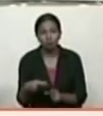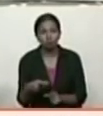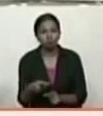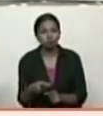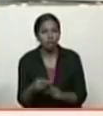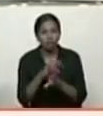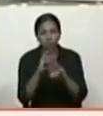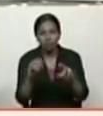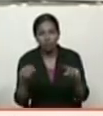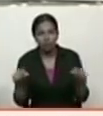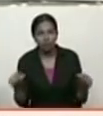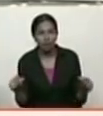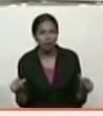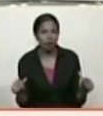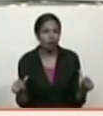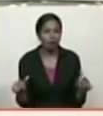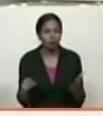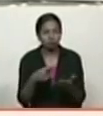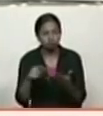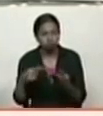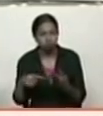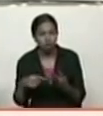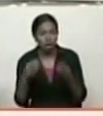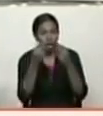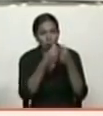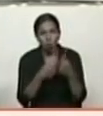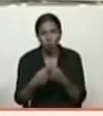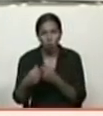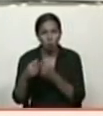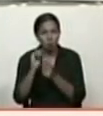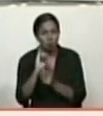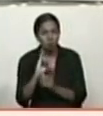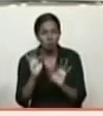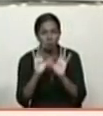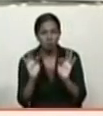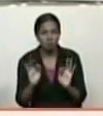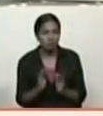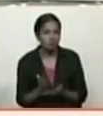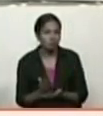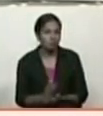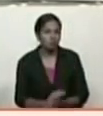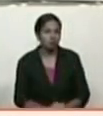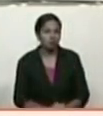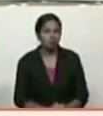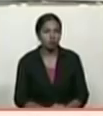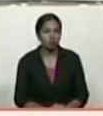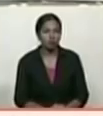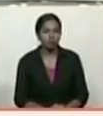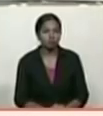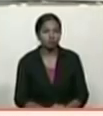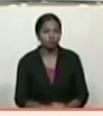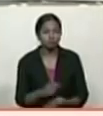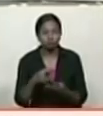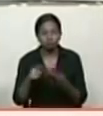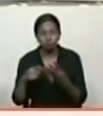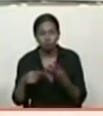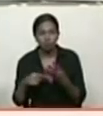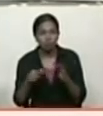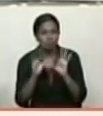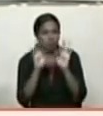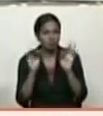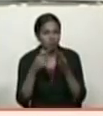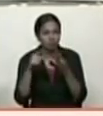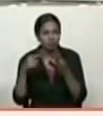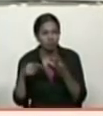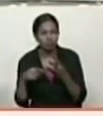climáticas, de nuestras tierras, económicas, geográficas, geológicas, y pudimos ahí